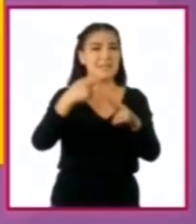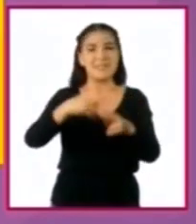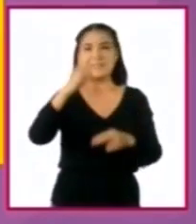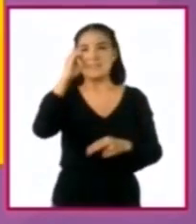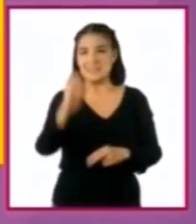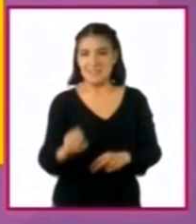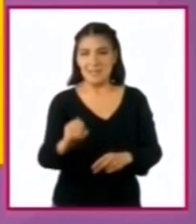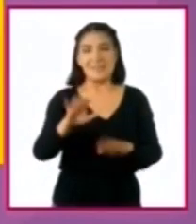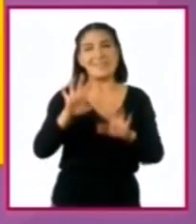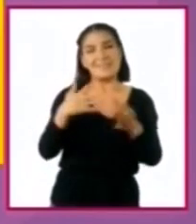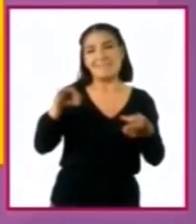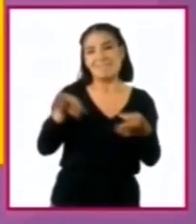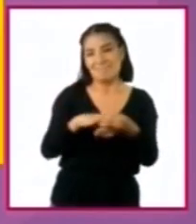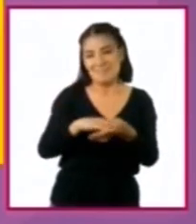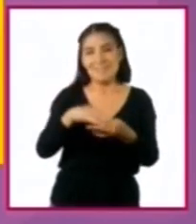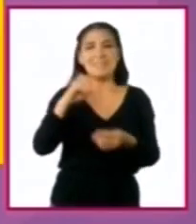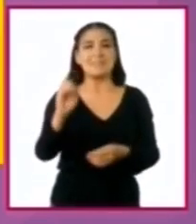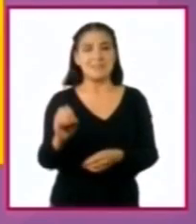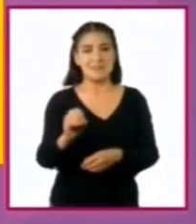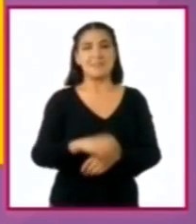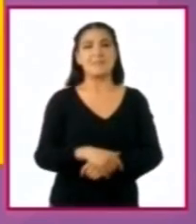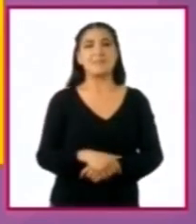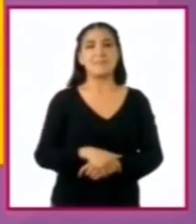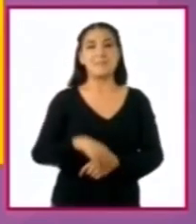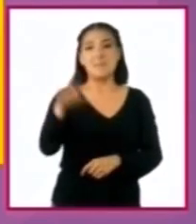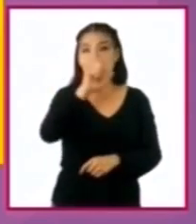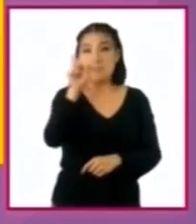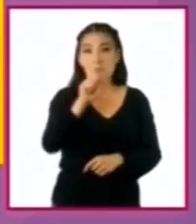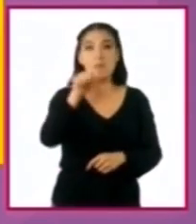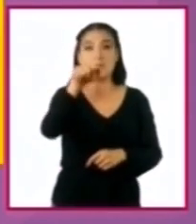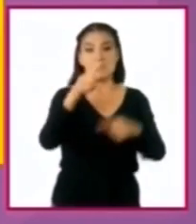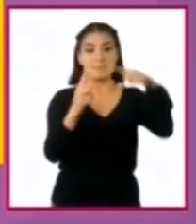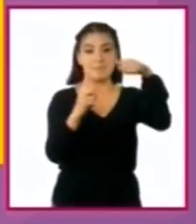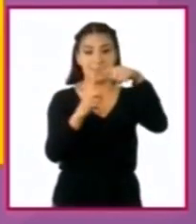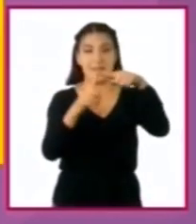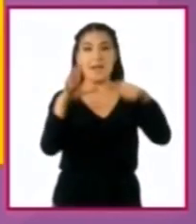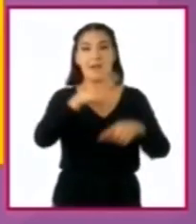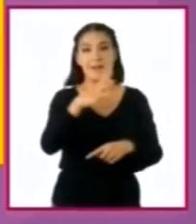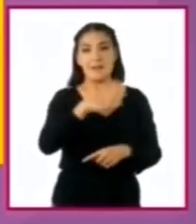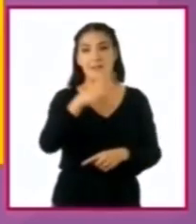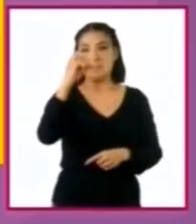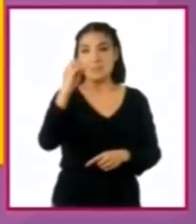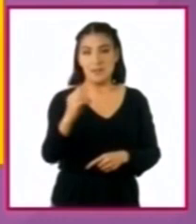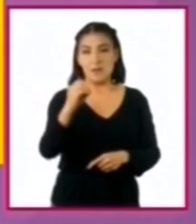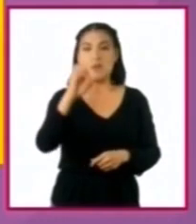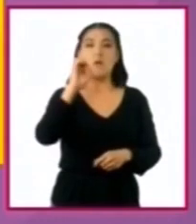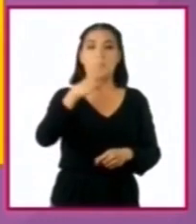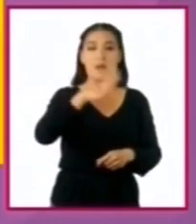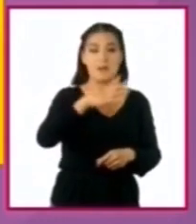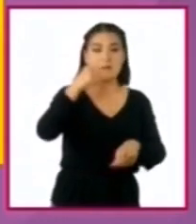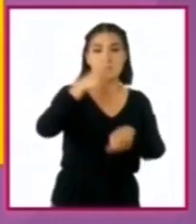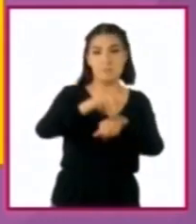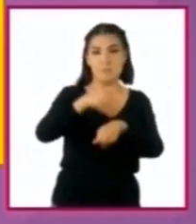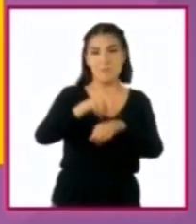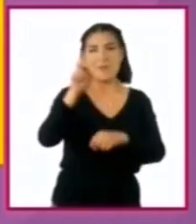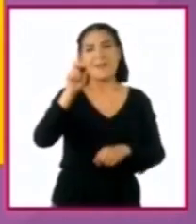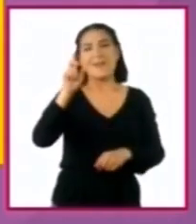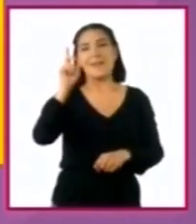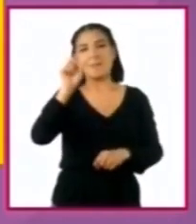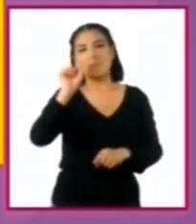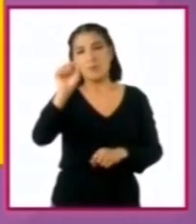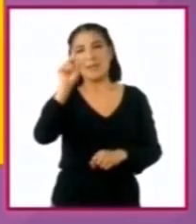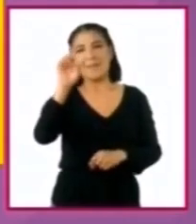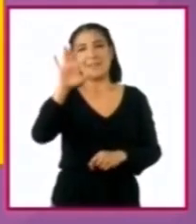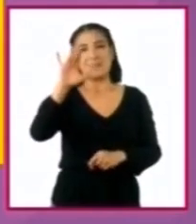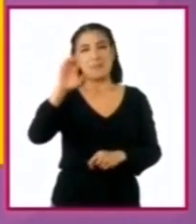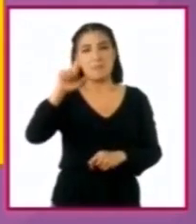una aproximación satisfactoria. Cuando el divisor es entero y el dividendo es un número decimal, se divide